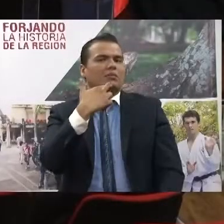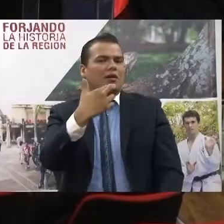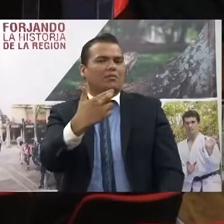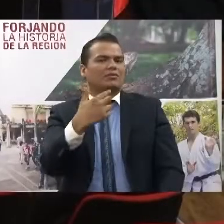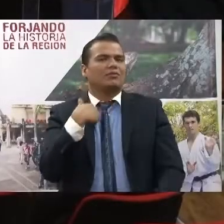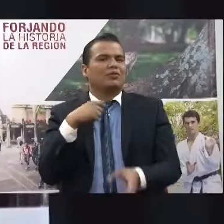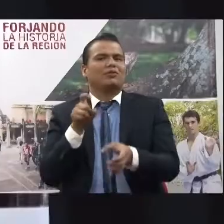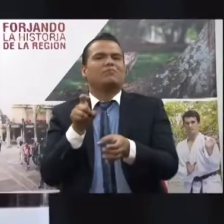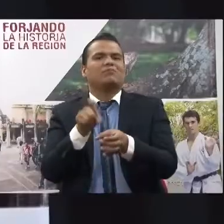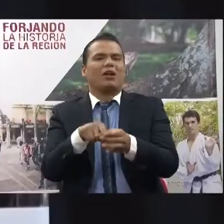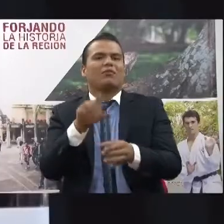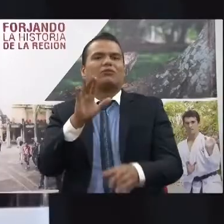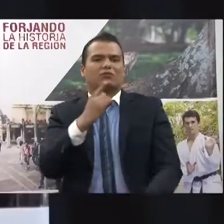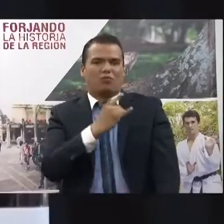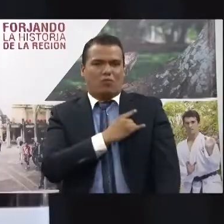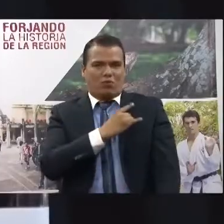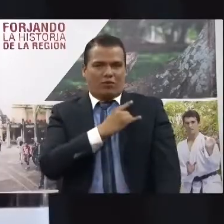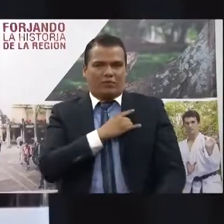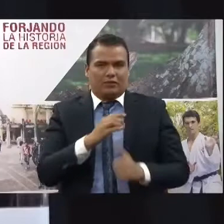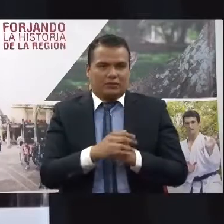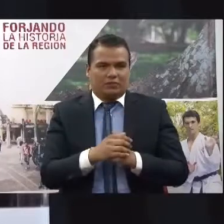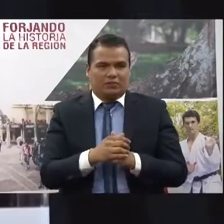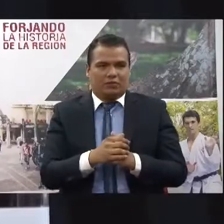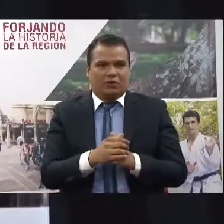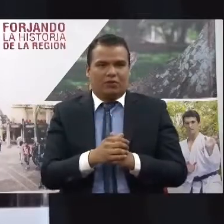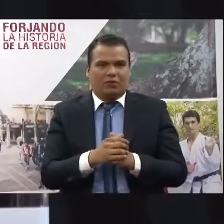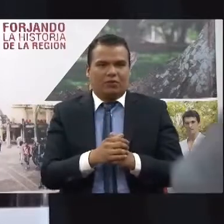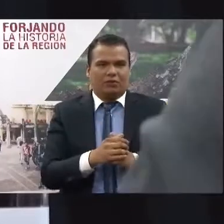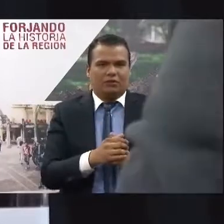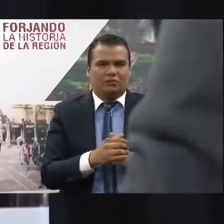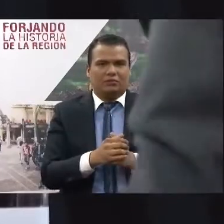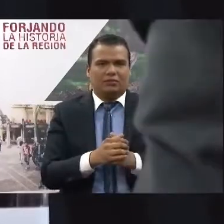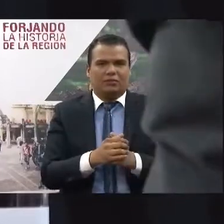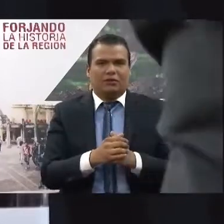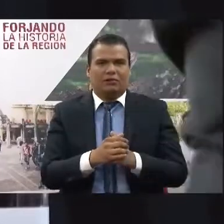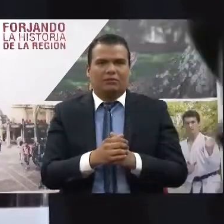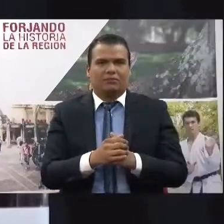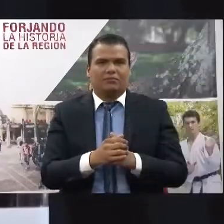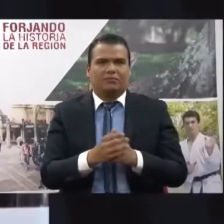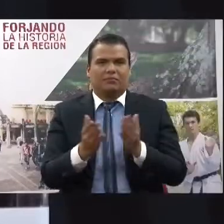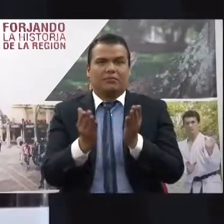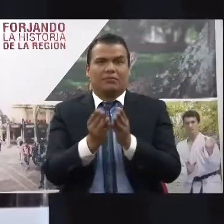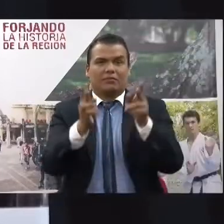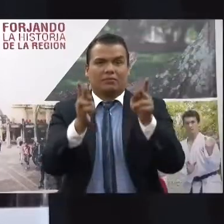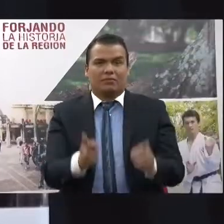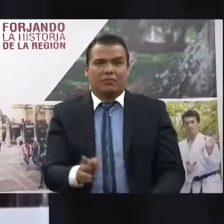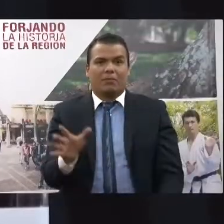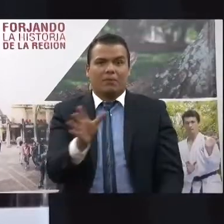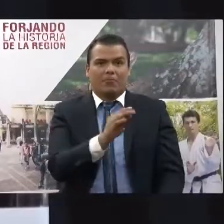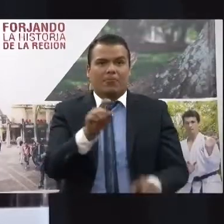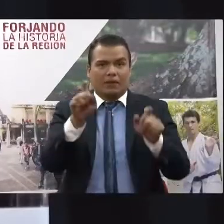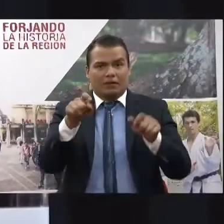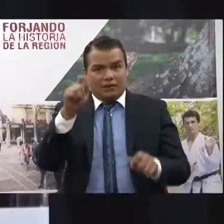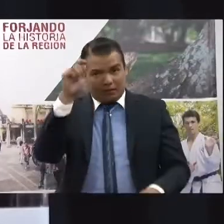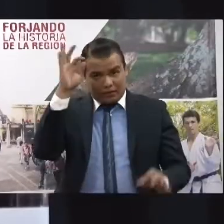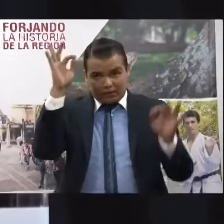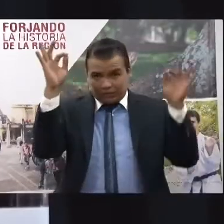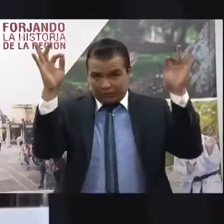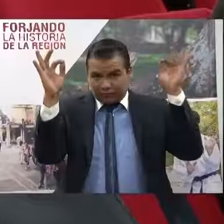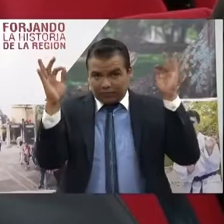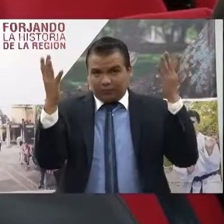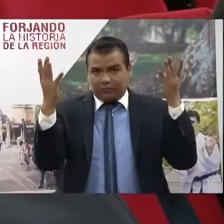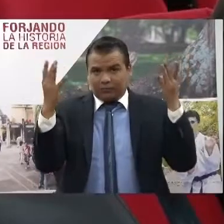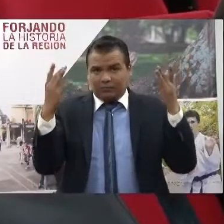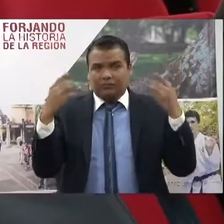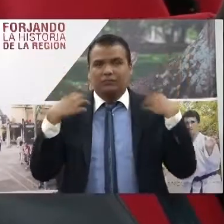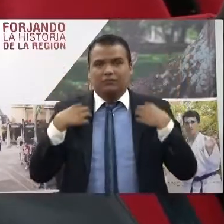grados. Los graduandos de posgrado en este momento, todos, deben tener puesto el birrete con